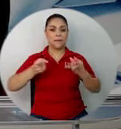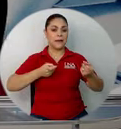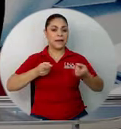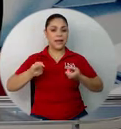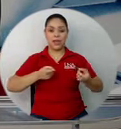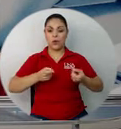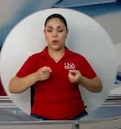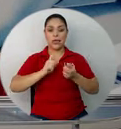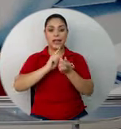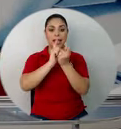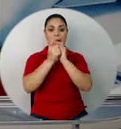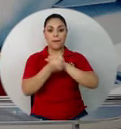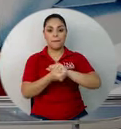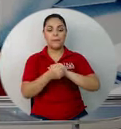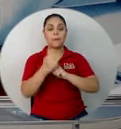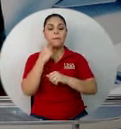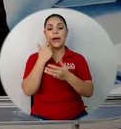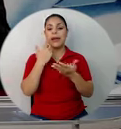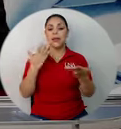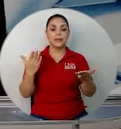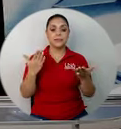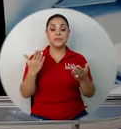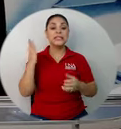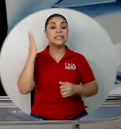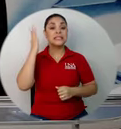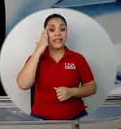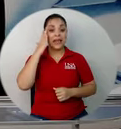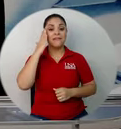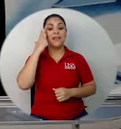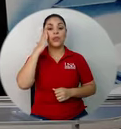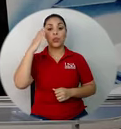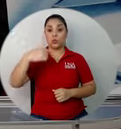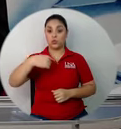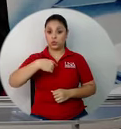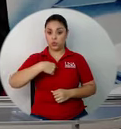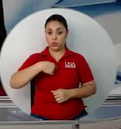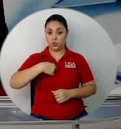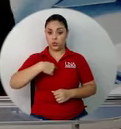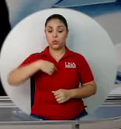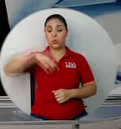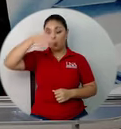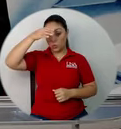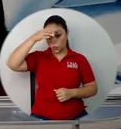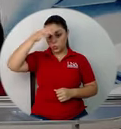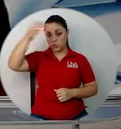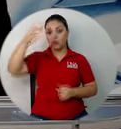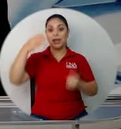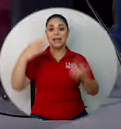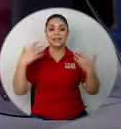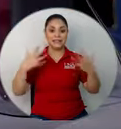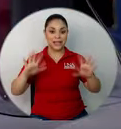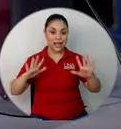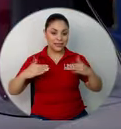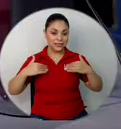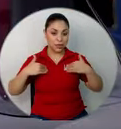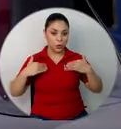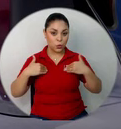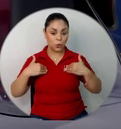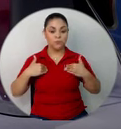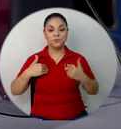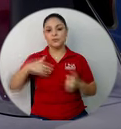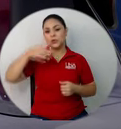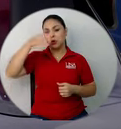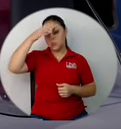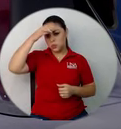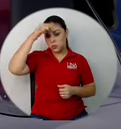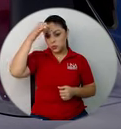la gestión del cambio. ¿Para qué? Sabiendo yo como organización que tengo ya una cultura establecida, esa